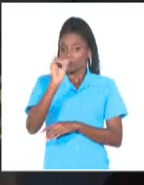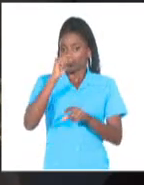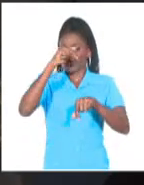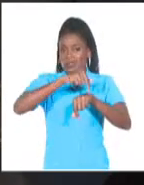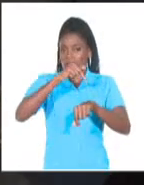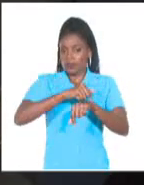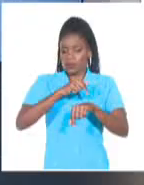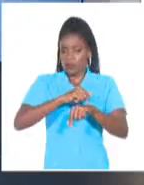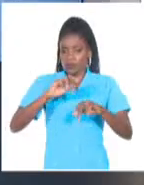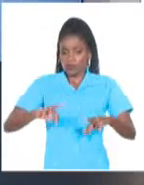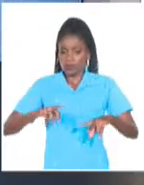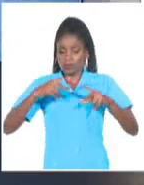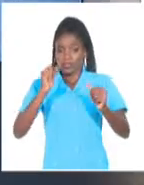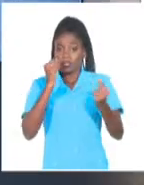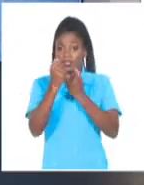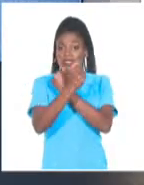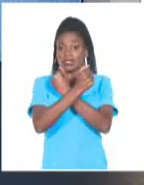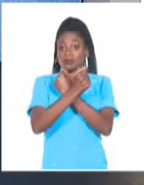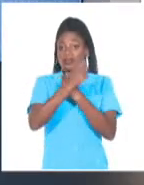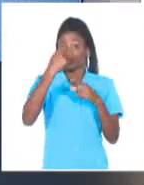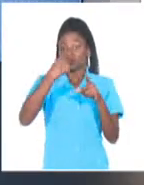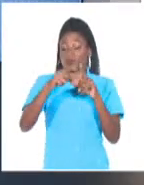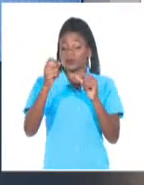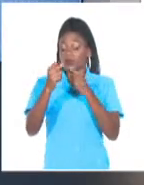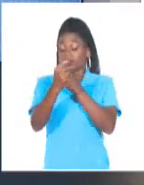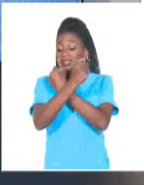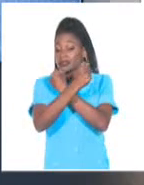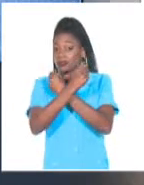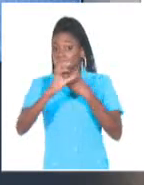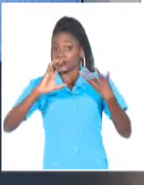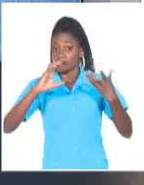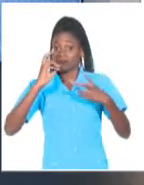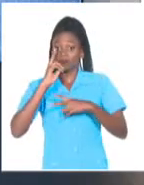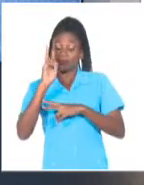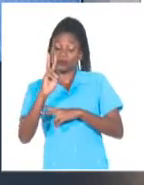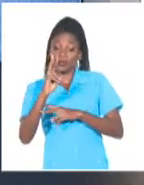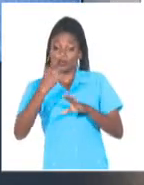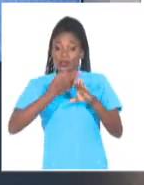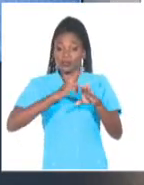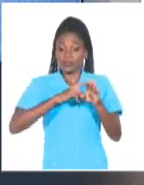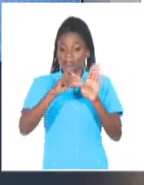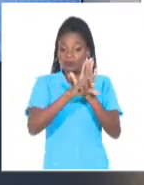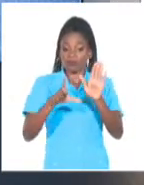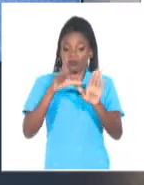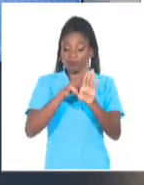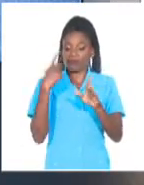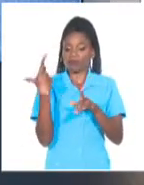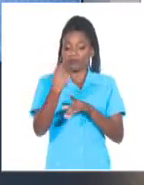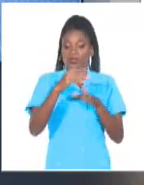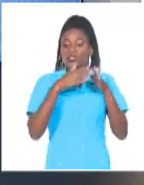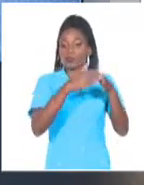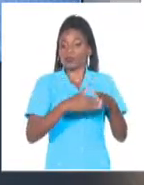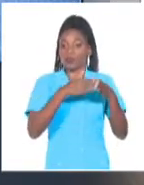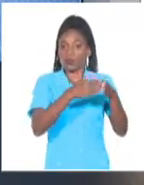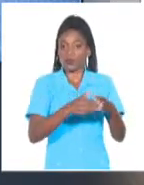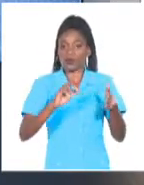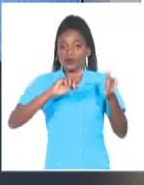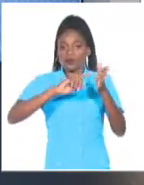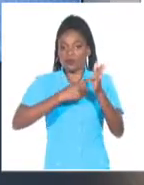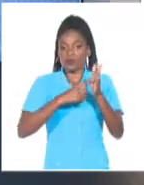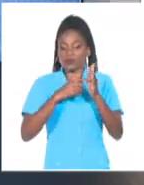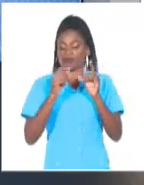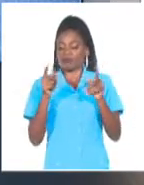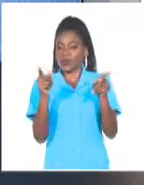reiteran el peligro y condiciones de riesgo para la vida que representan las salidas ilegales por mar punto final a las breves